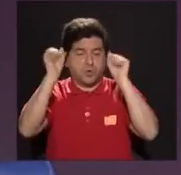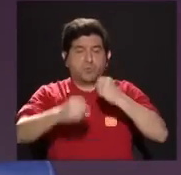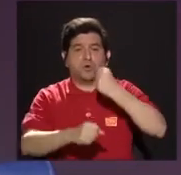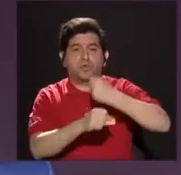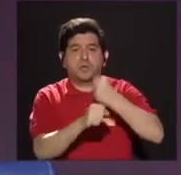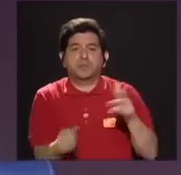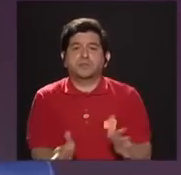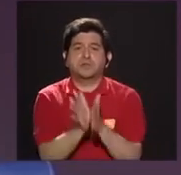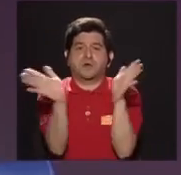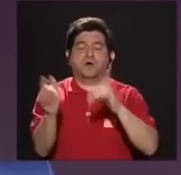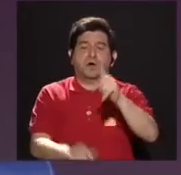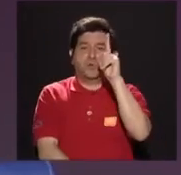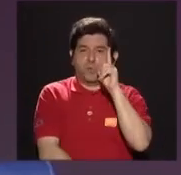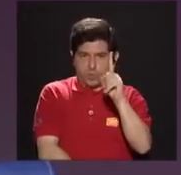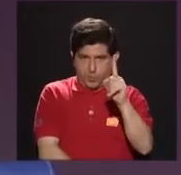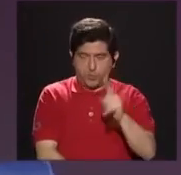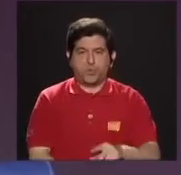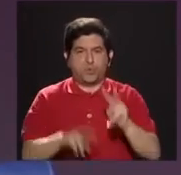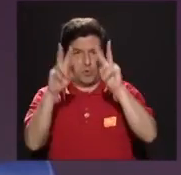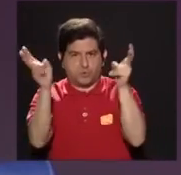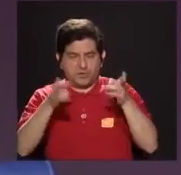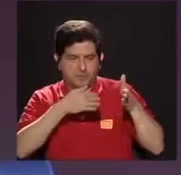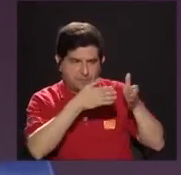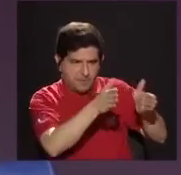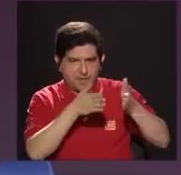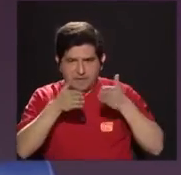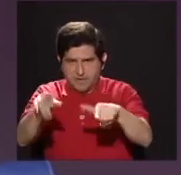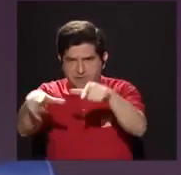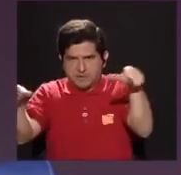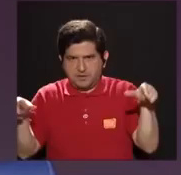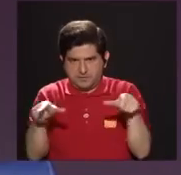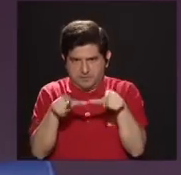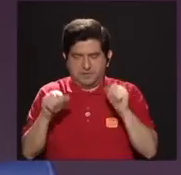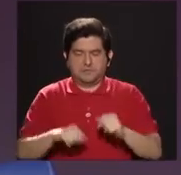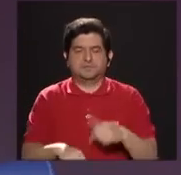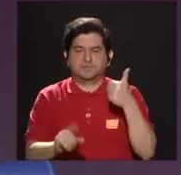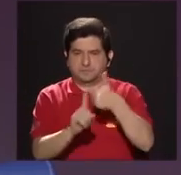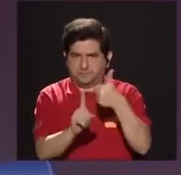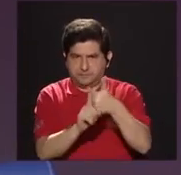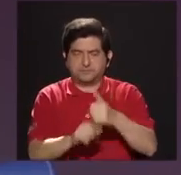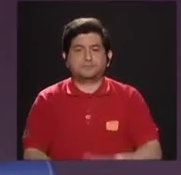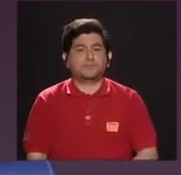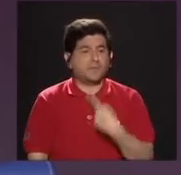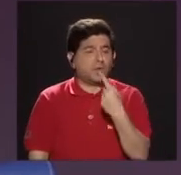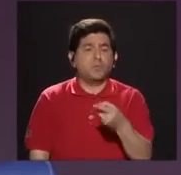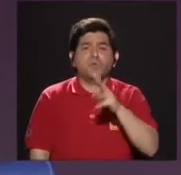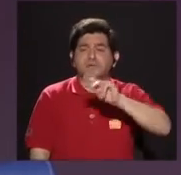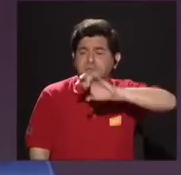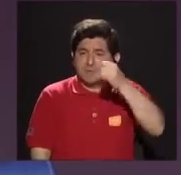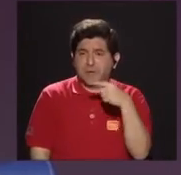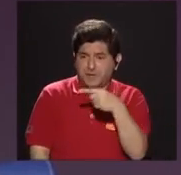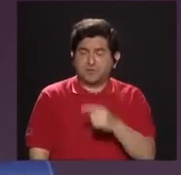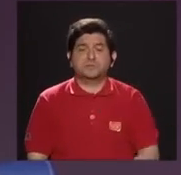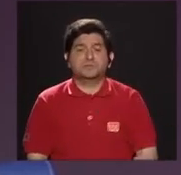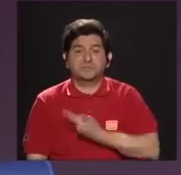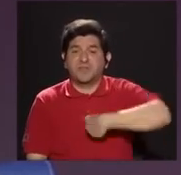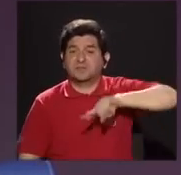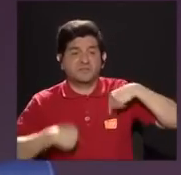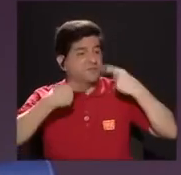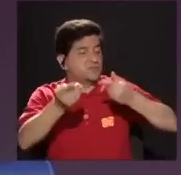obra pública. Una de ellas es el tema de las carreteras locales. Entonces, como dice María José, si no vamos y no